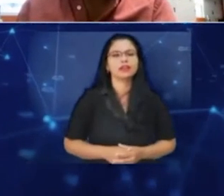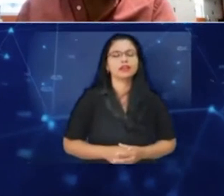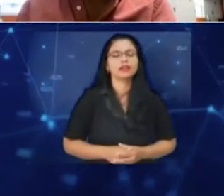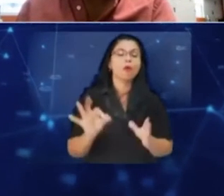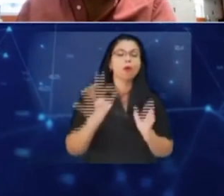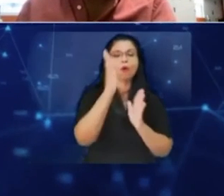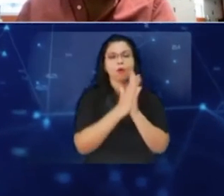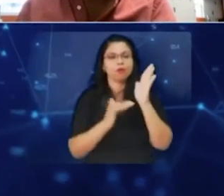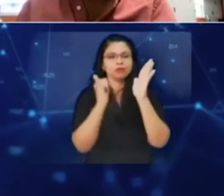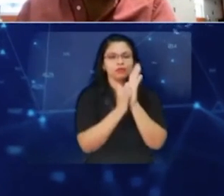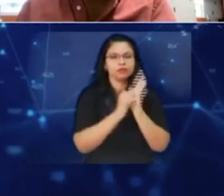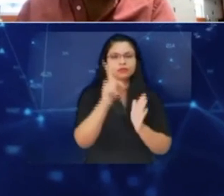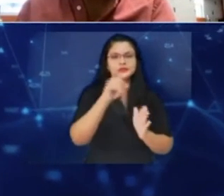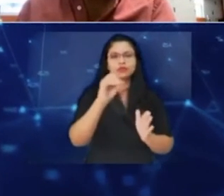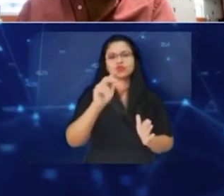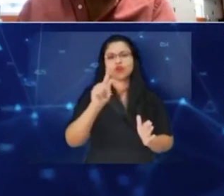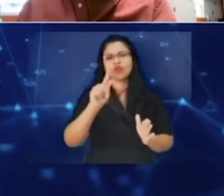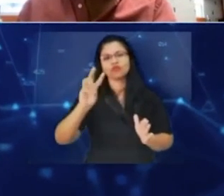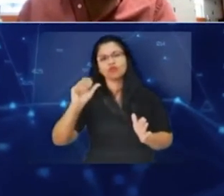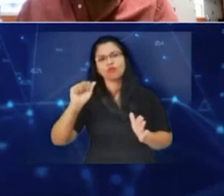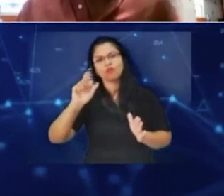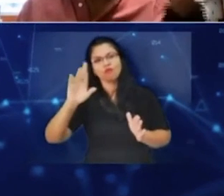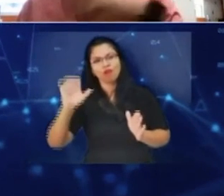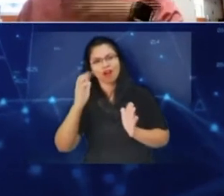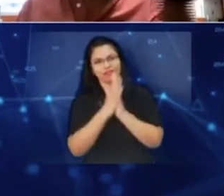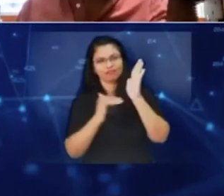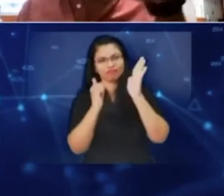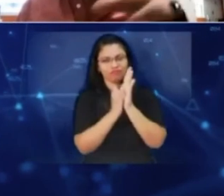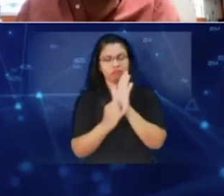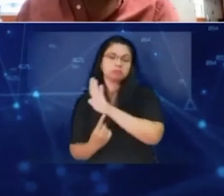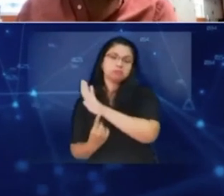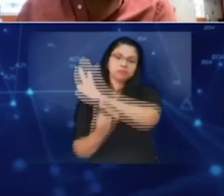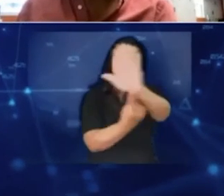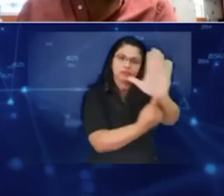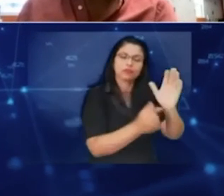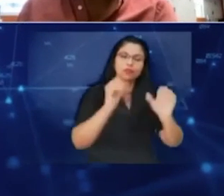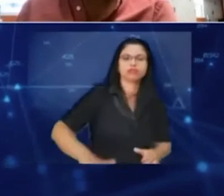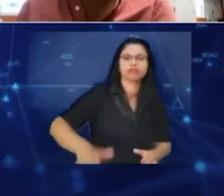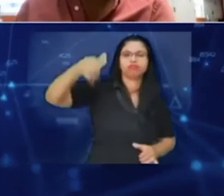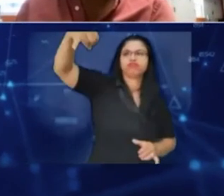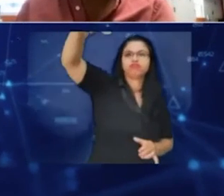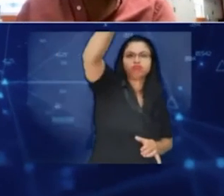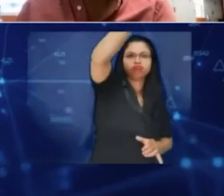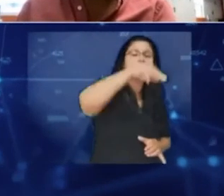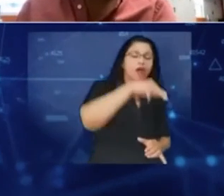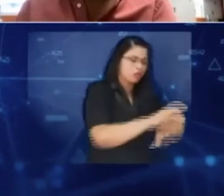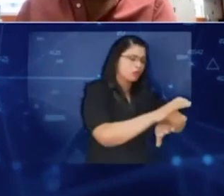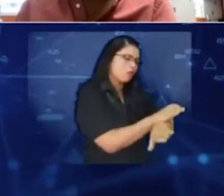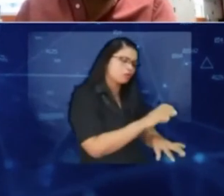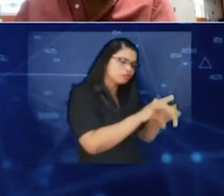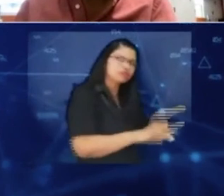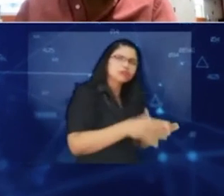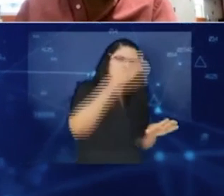arreglos de fase o arreglos planares, como también se los conoce, que van a estar rastreando, obviamente, a los satélites en cuanto pasan en su visibilidad,